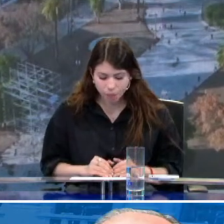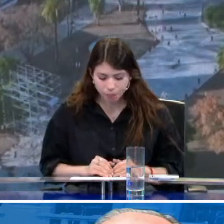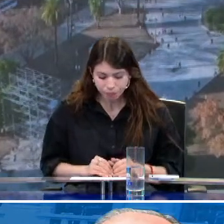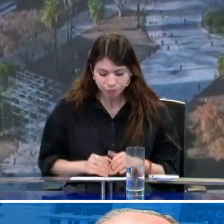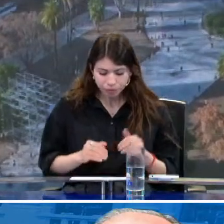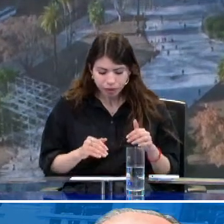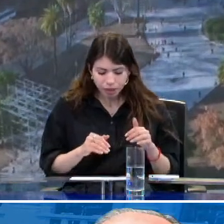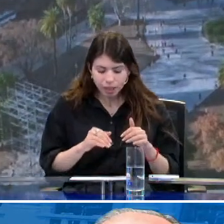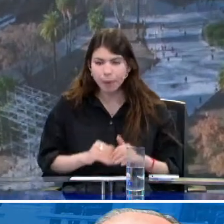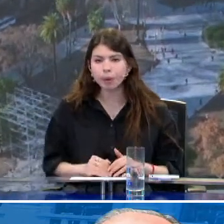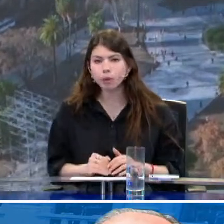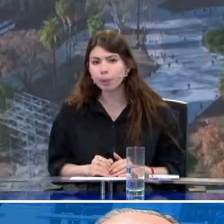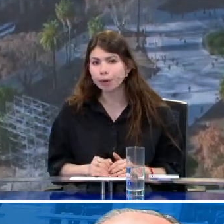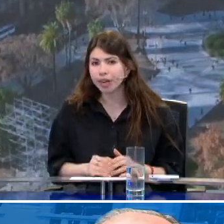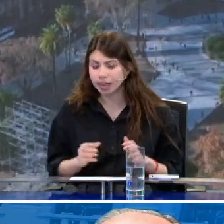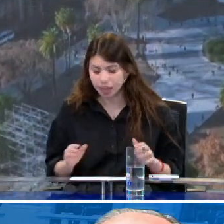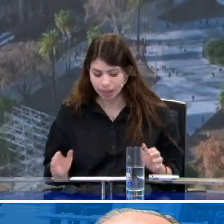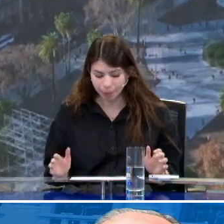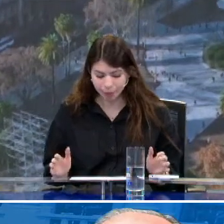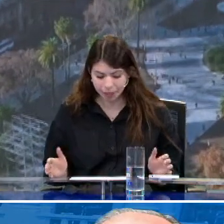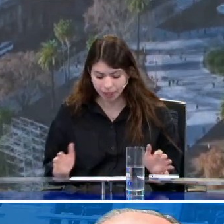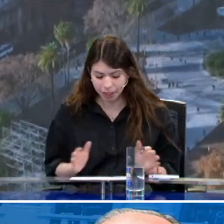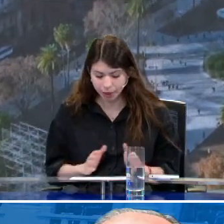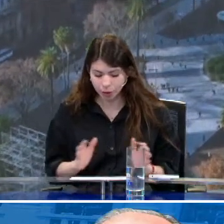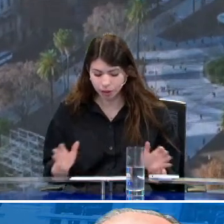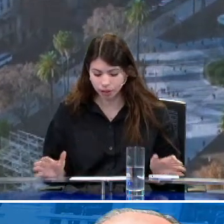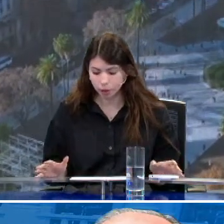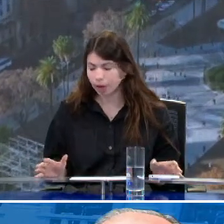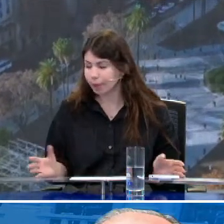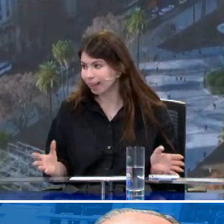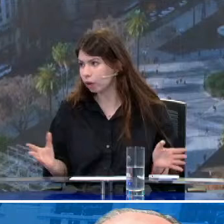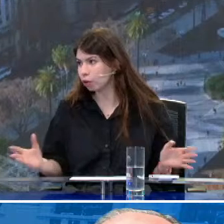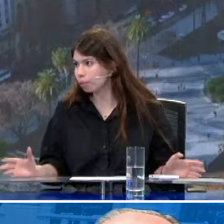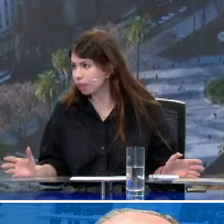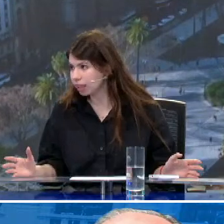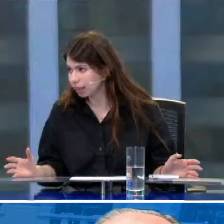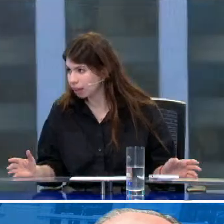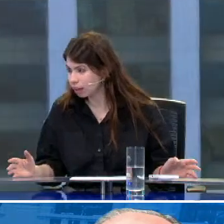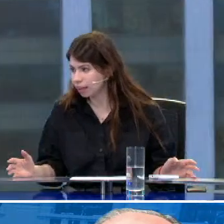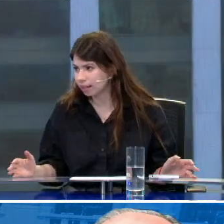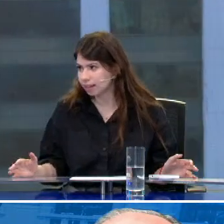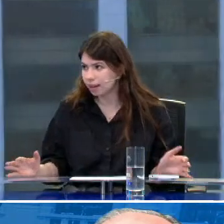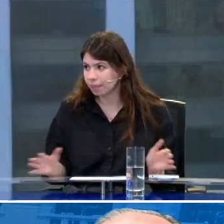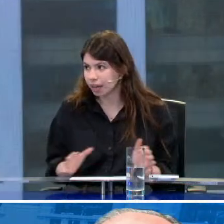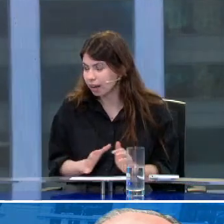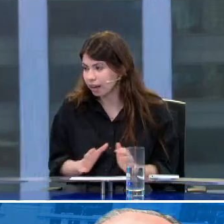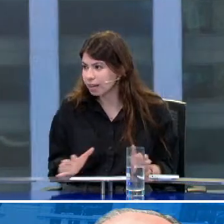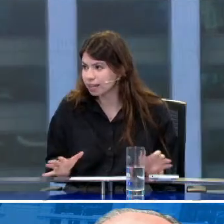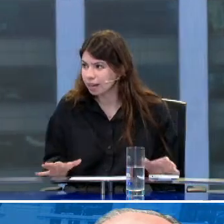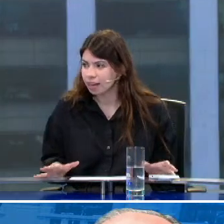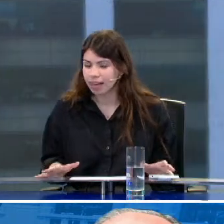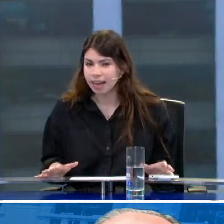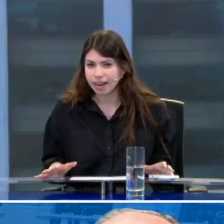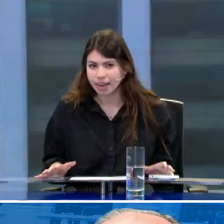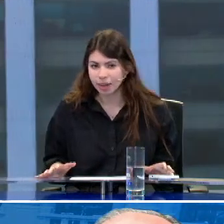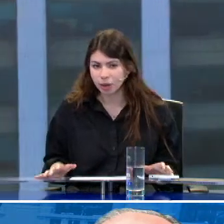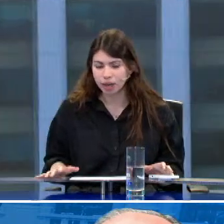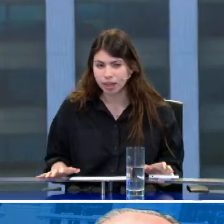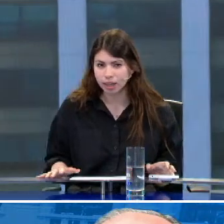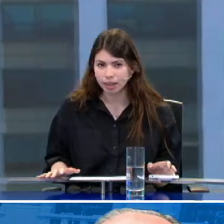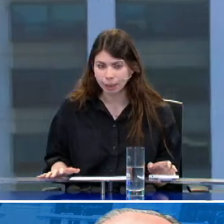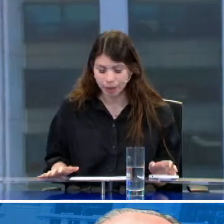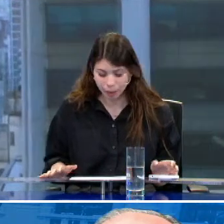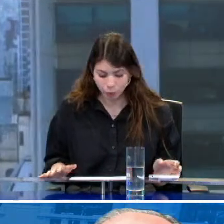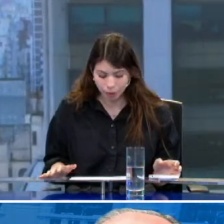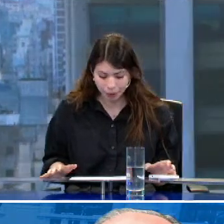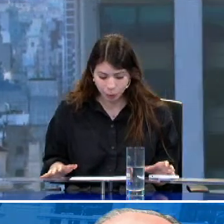sentido. Las preguntas por área, la primera tiene que ver con, obviamente, economía, esa siempre es el área con